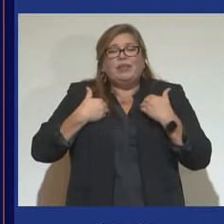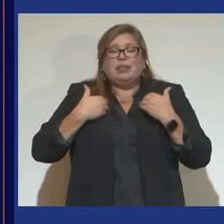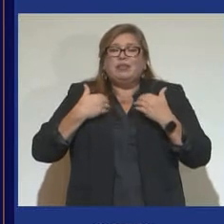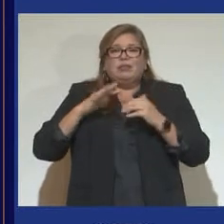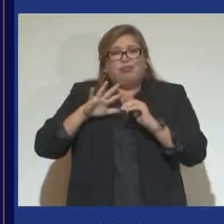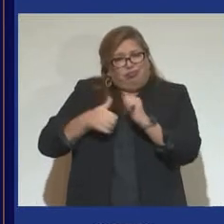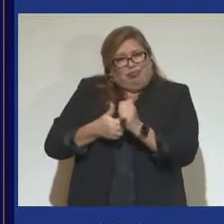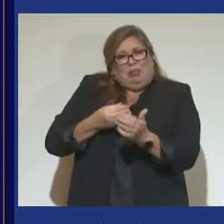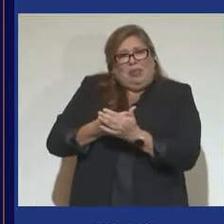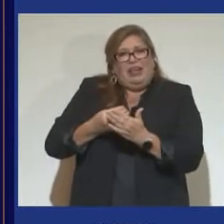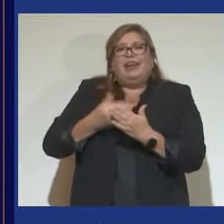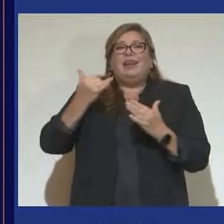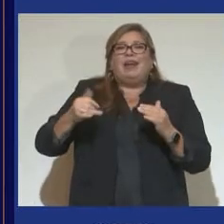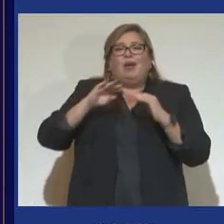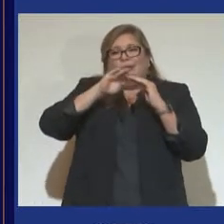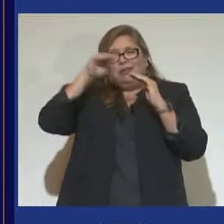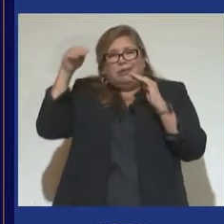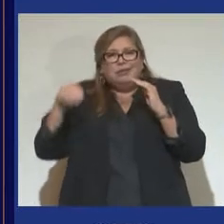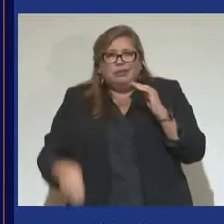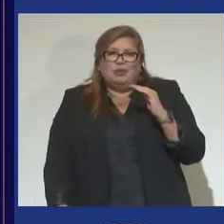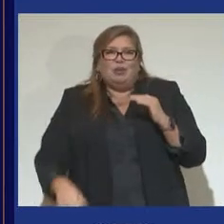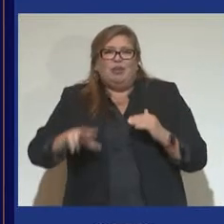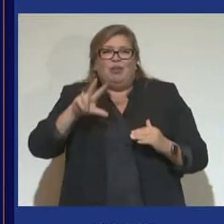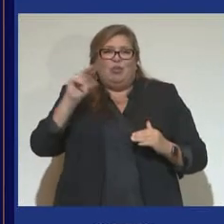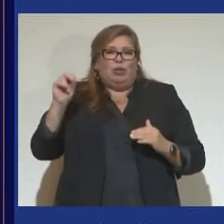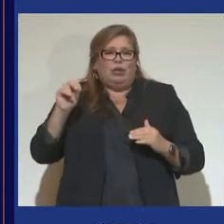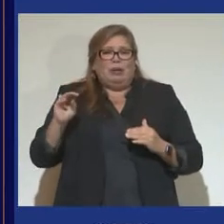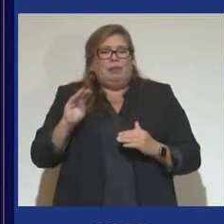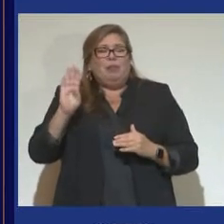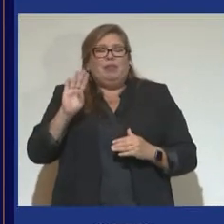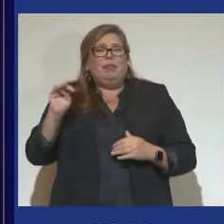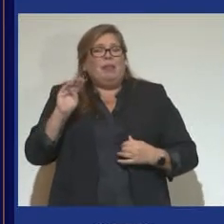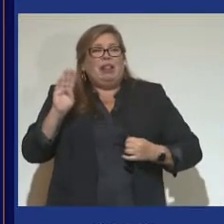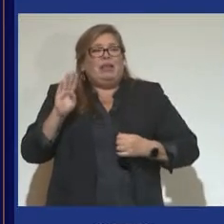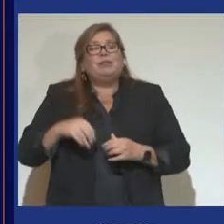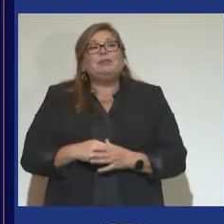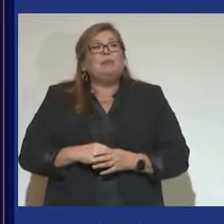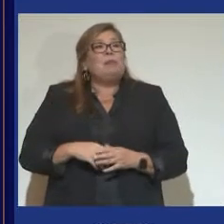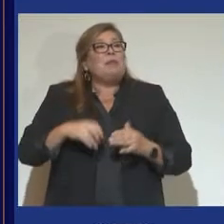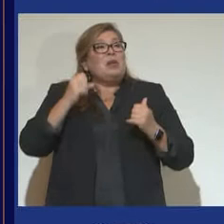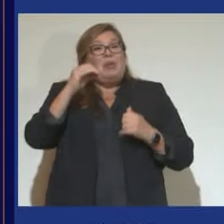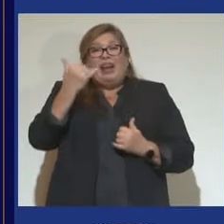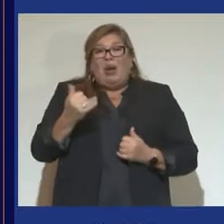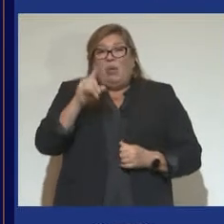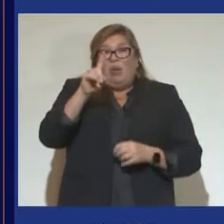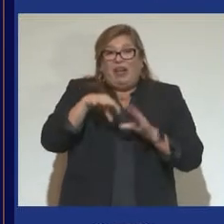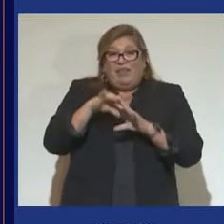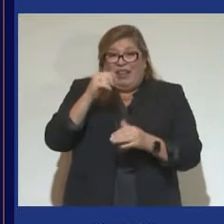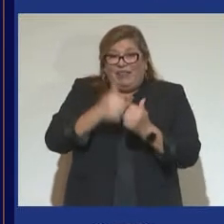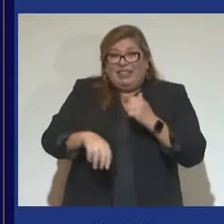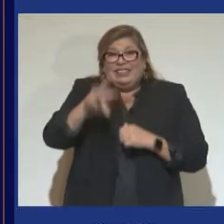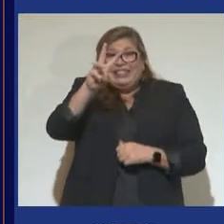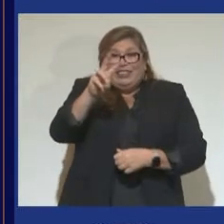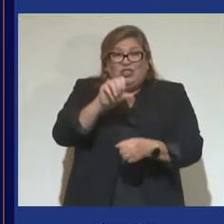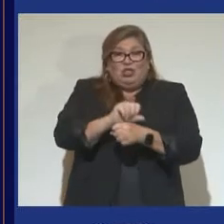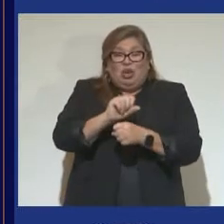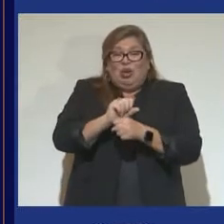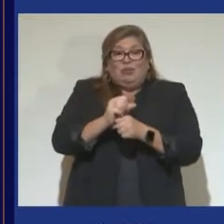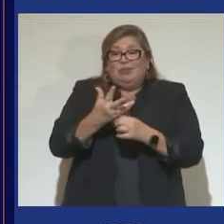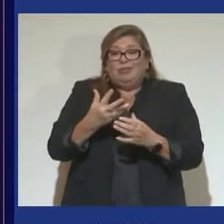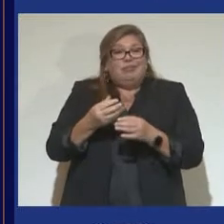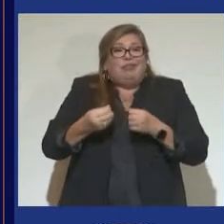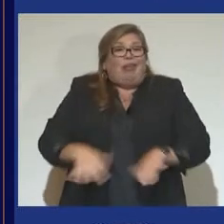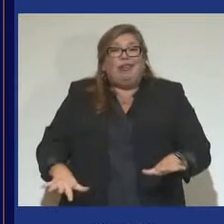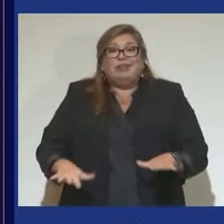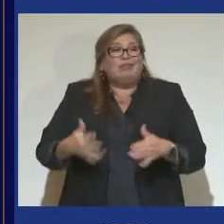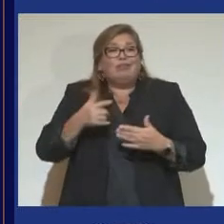a 31.5 por ciento uno de cada seis empleos en california no fueron creados sino que fueron perdidos en el estado entre